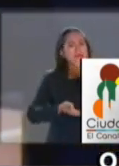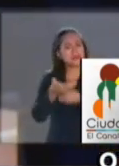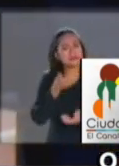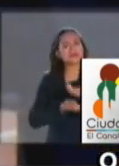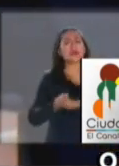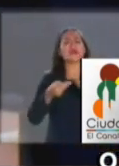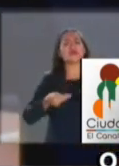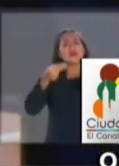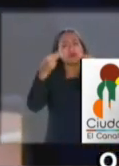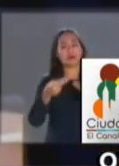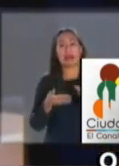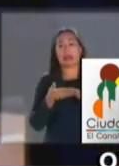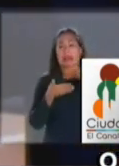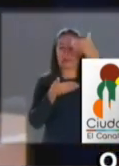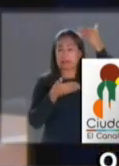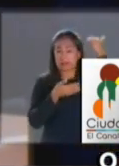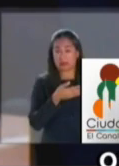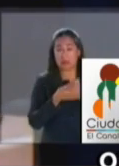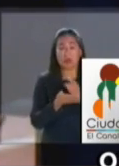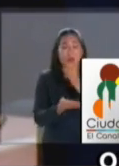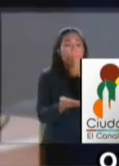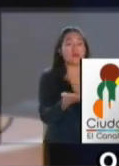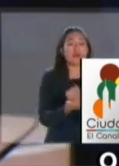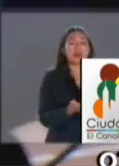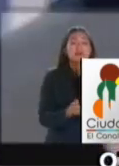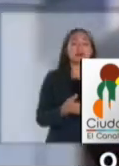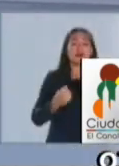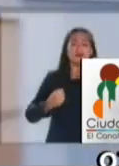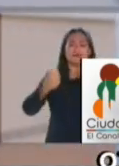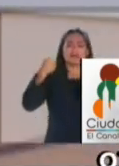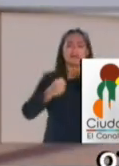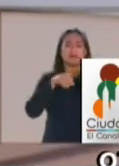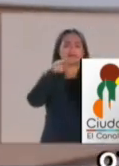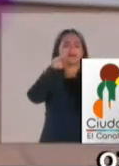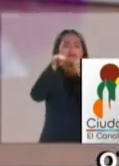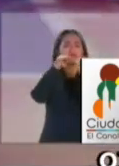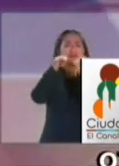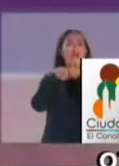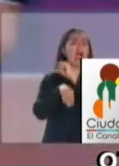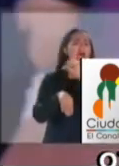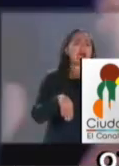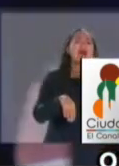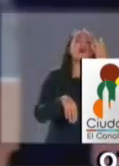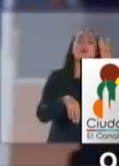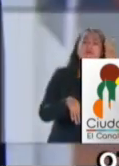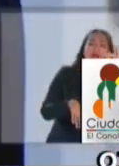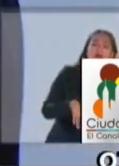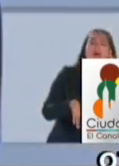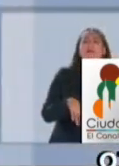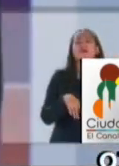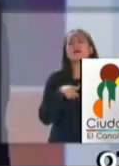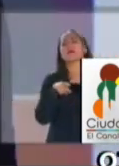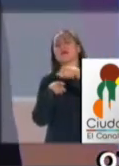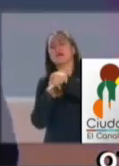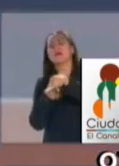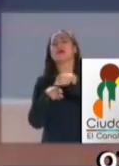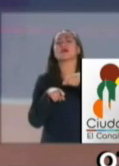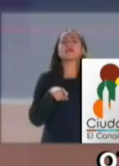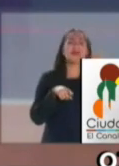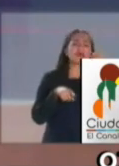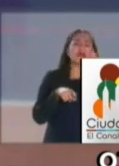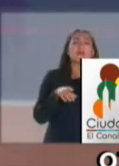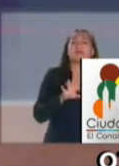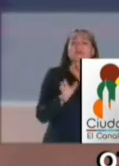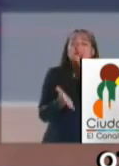Salgado. Que esté de acuerdo él o no, no importa. Eso ya es cosa